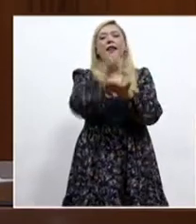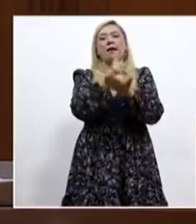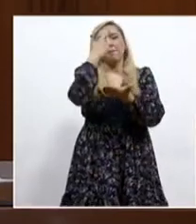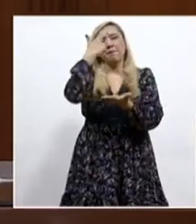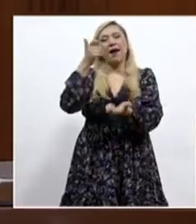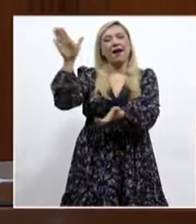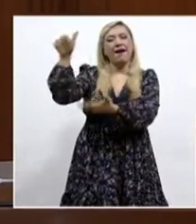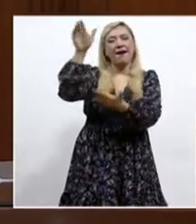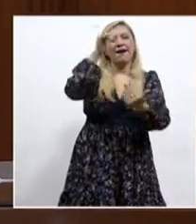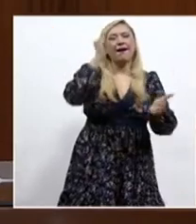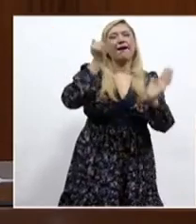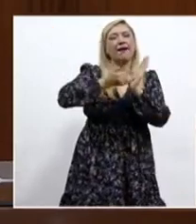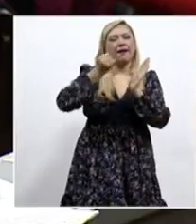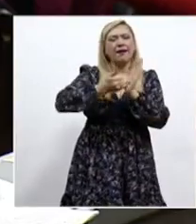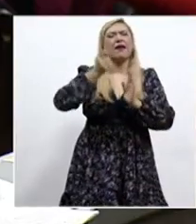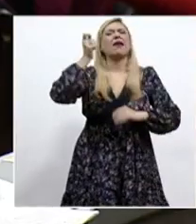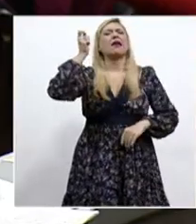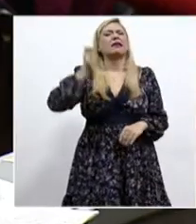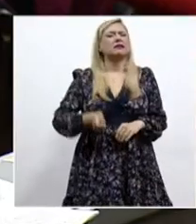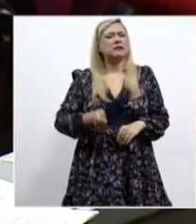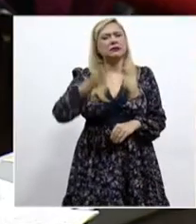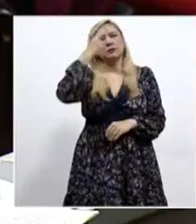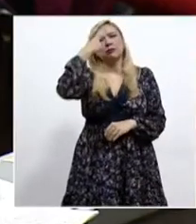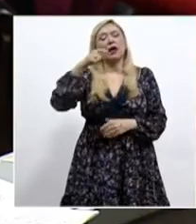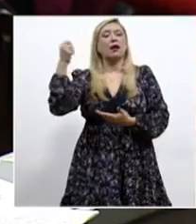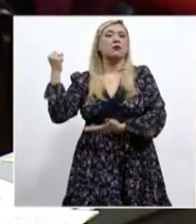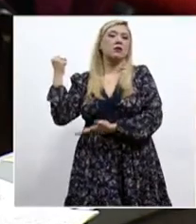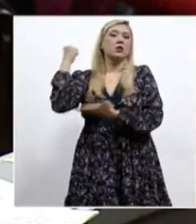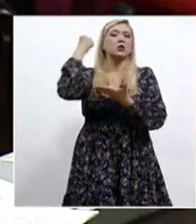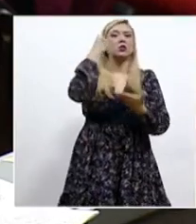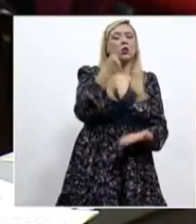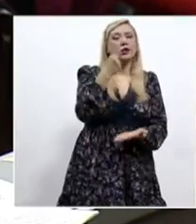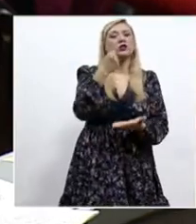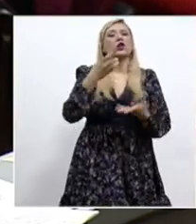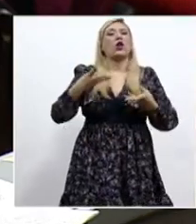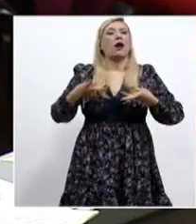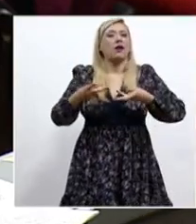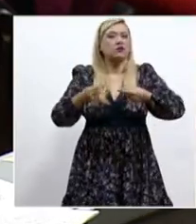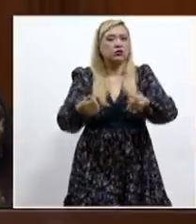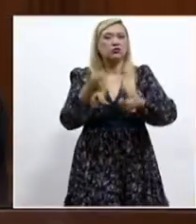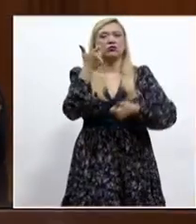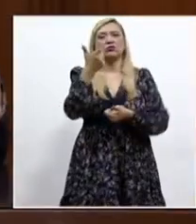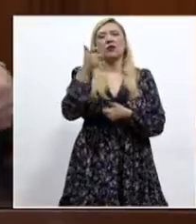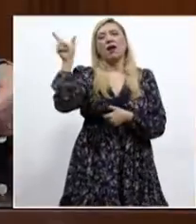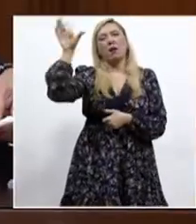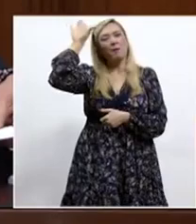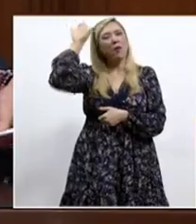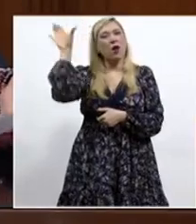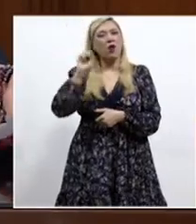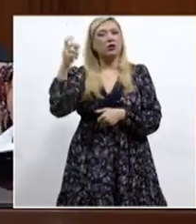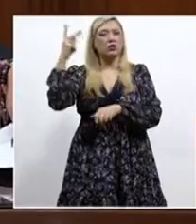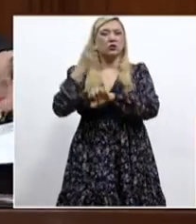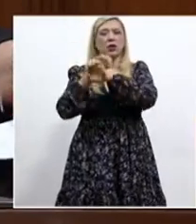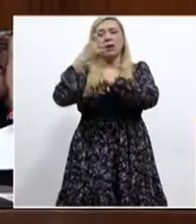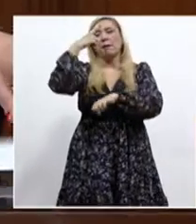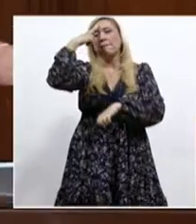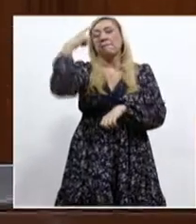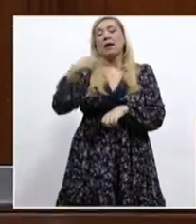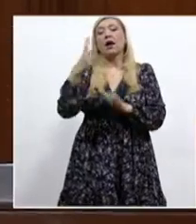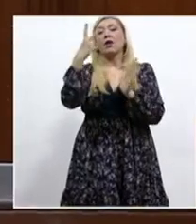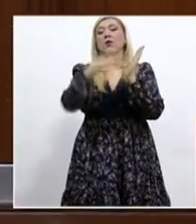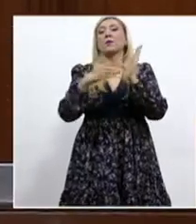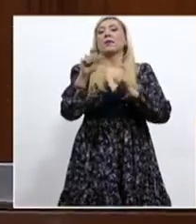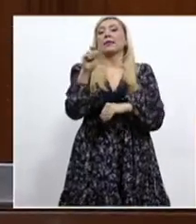así como del decreto que contiene el presupuesto de egresos del Estado de Morelos para el ejercicio fiscal de